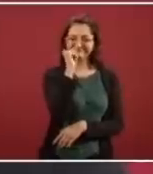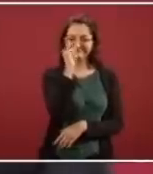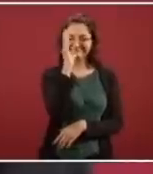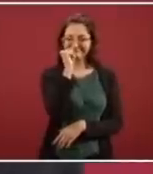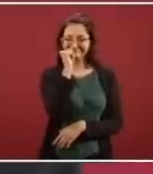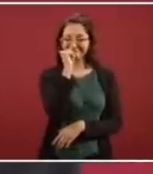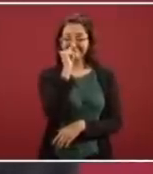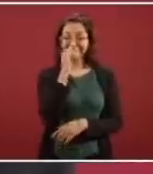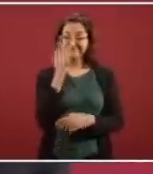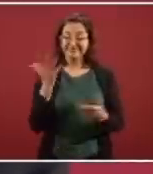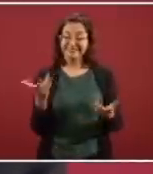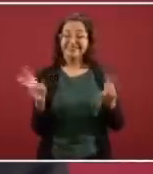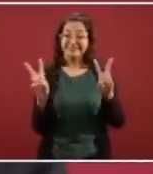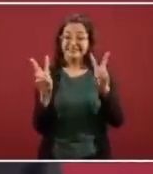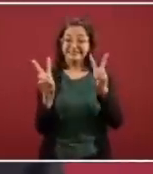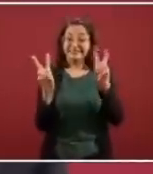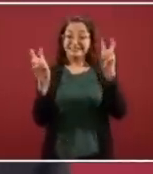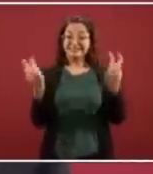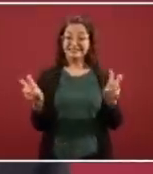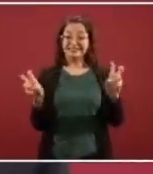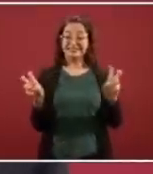Es un asunto